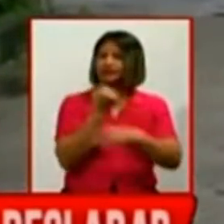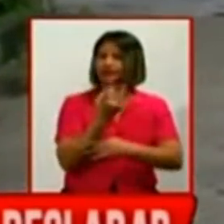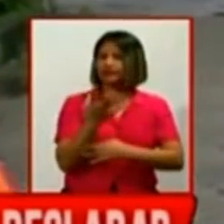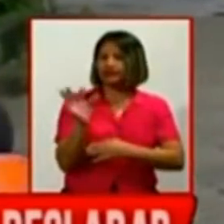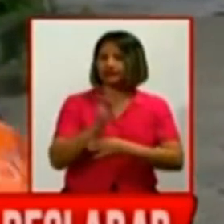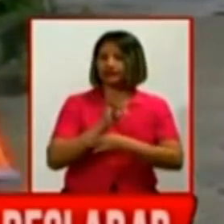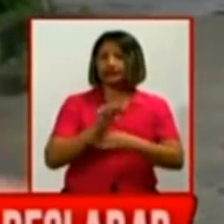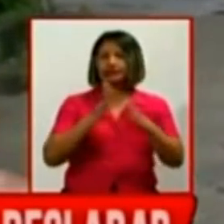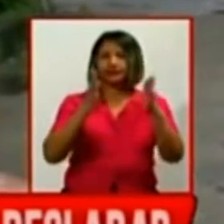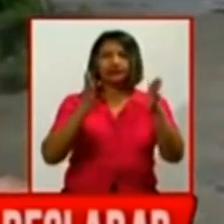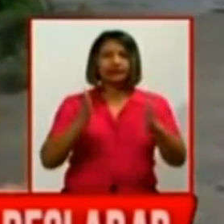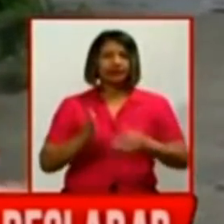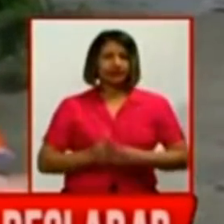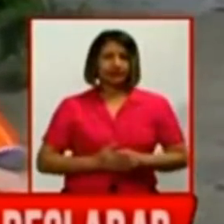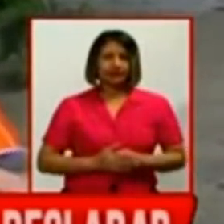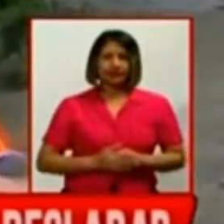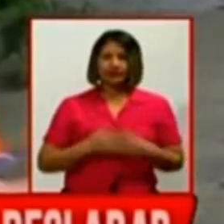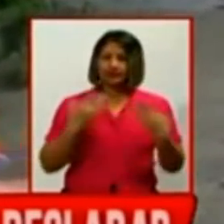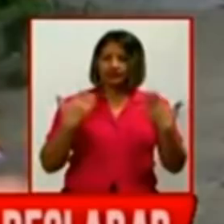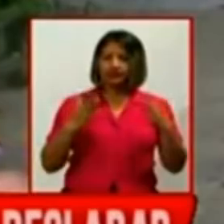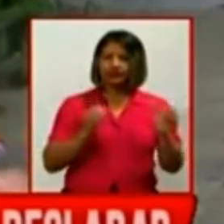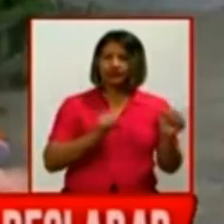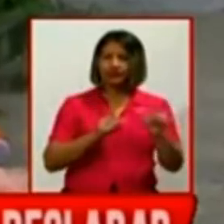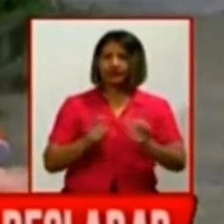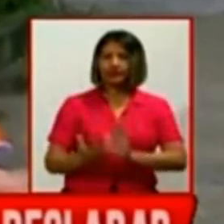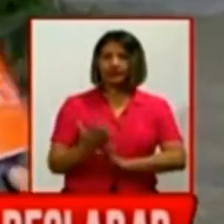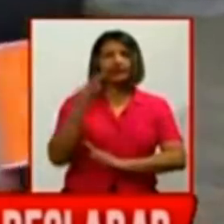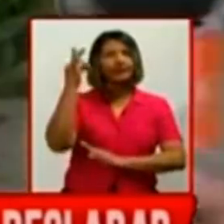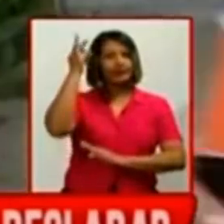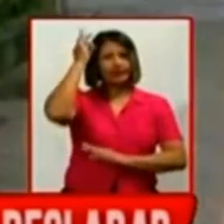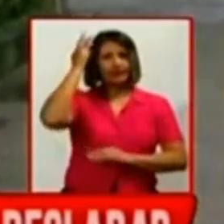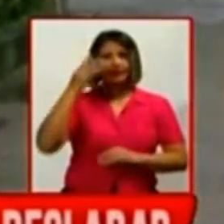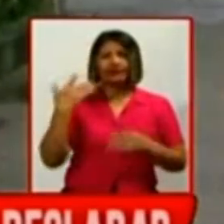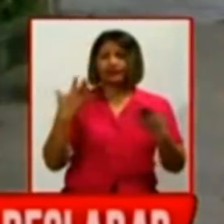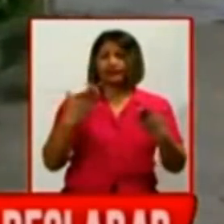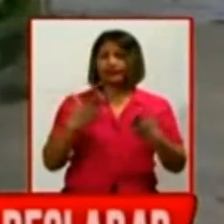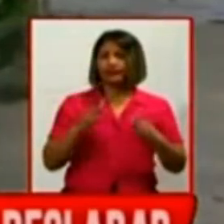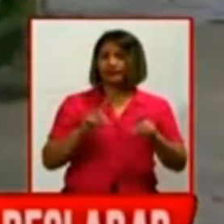cualquier otra función al público ellos ya están a disposición de la fiscalía